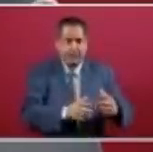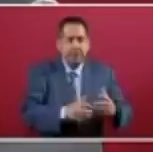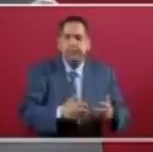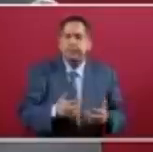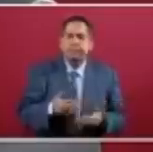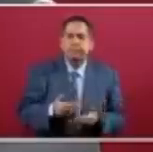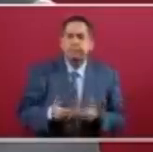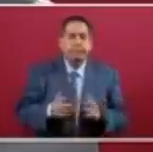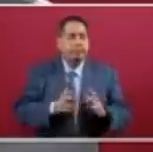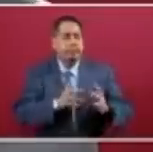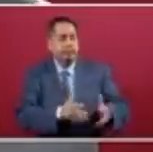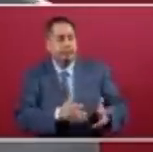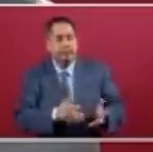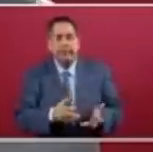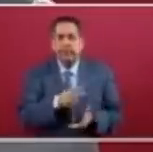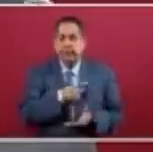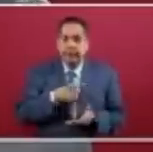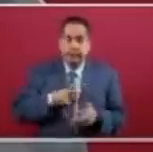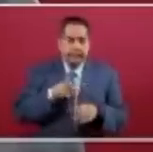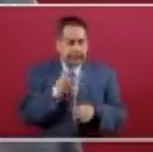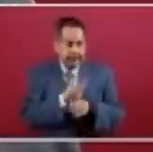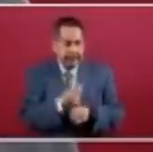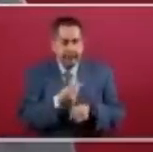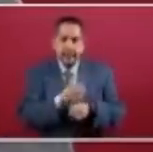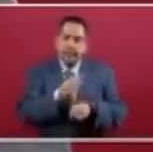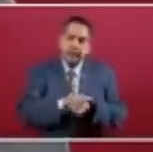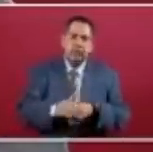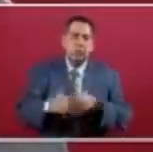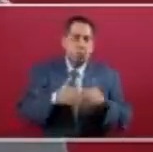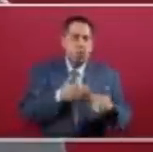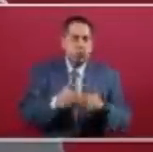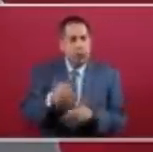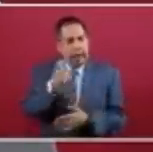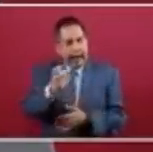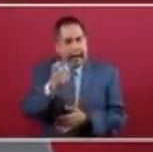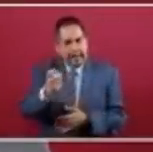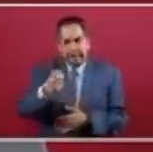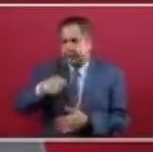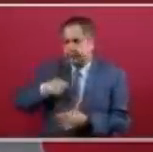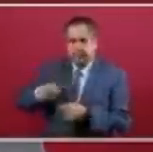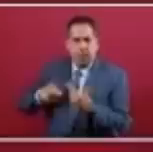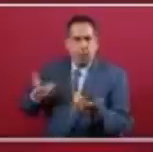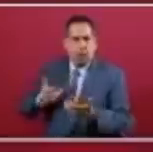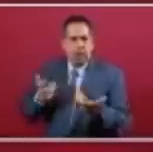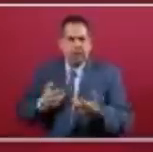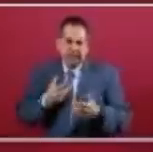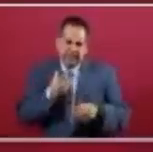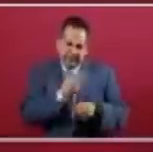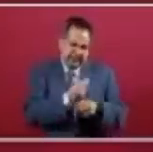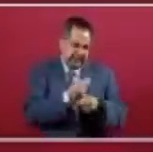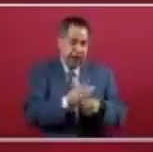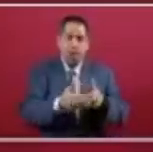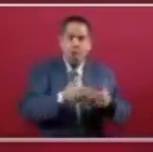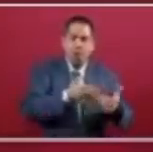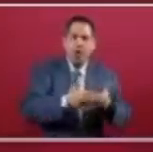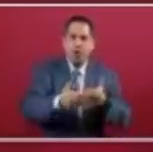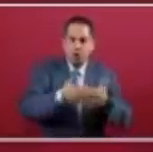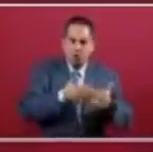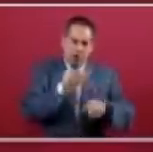ahora modernizadas, que es lo que vamos a hacer para producir